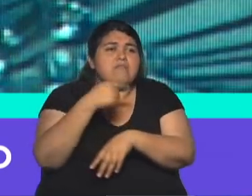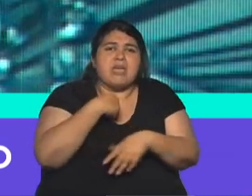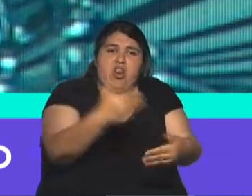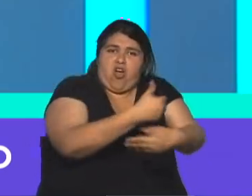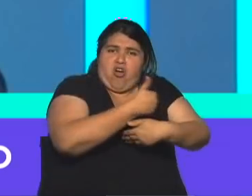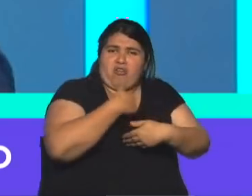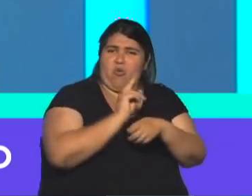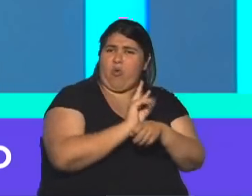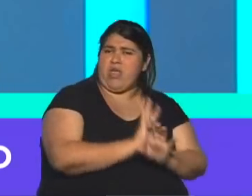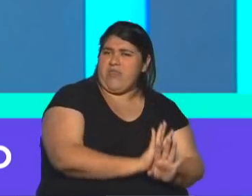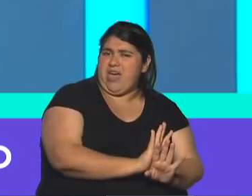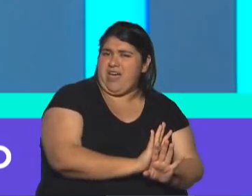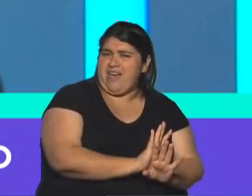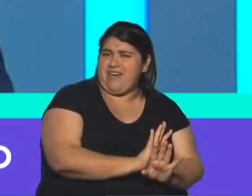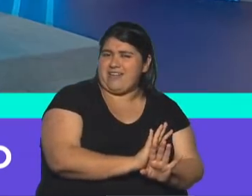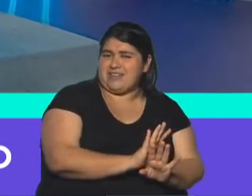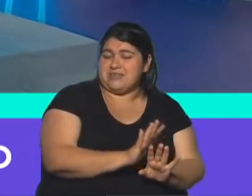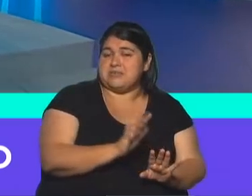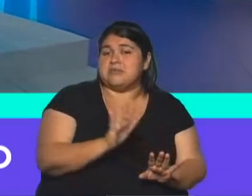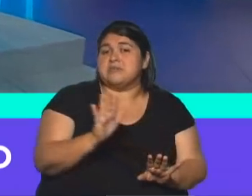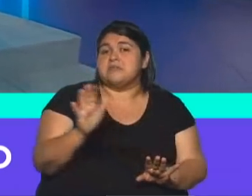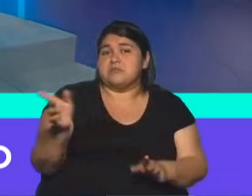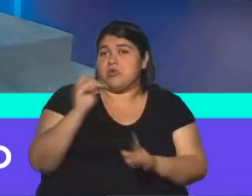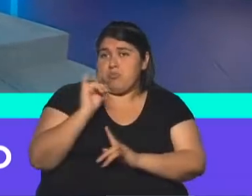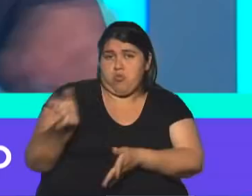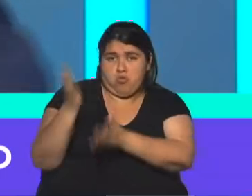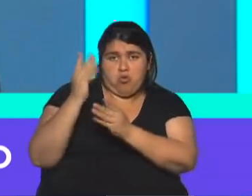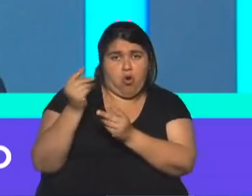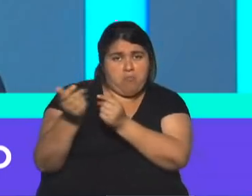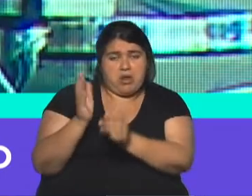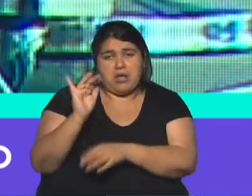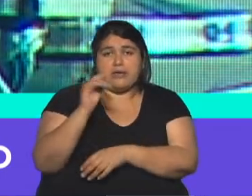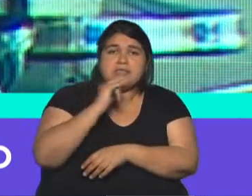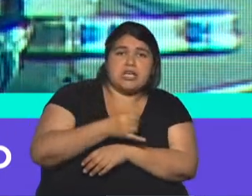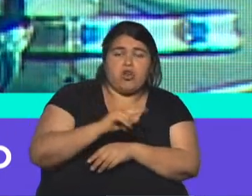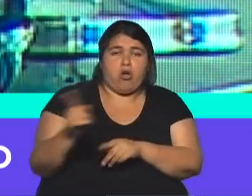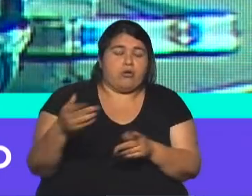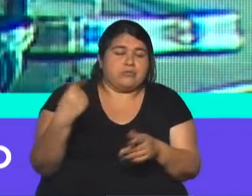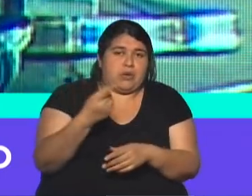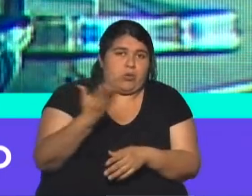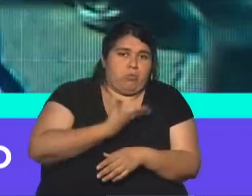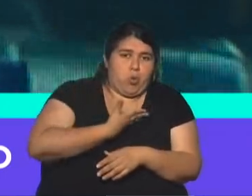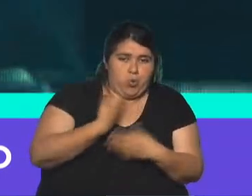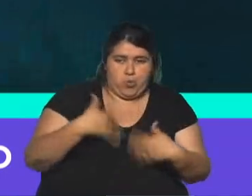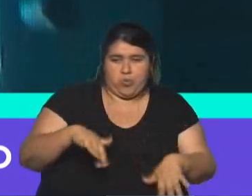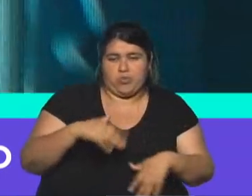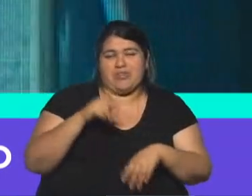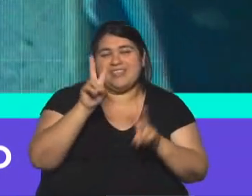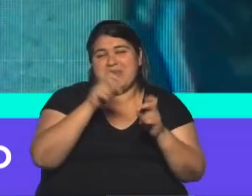tuyo, es un tema personal. te cobran la tasa, no importa. Pero no se los saco al Banco Central. Por sí o por no, porque nos van a matar con la cantidad de tiempo que estamos